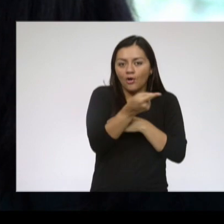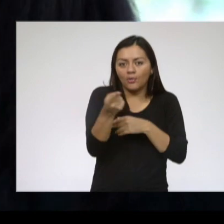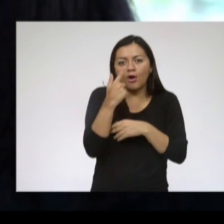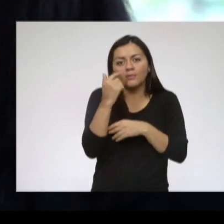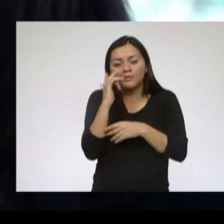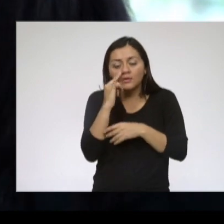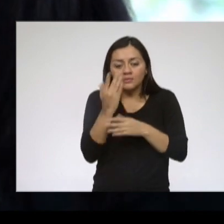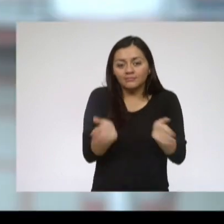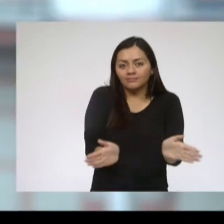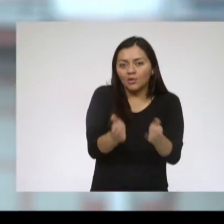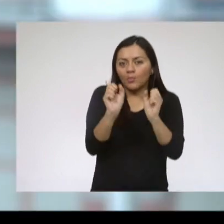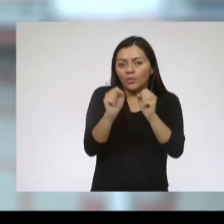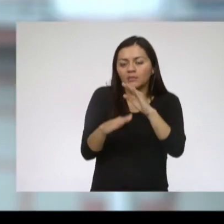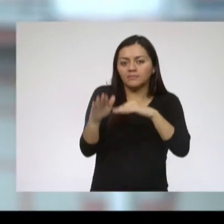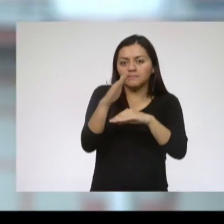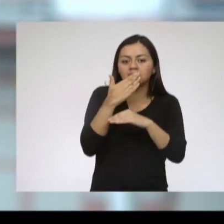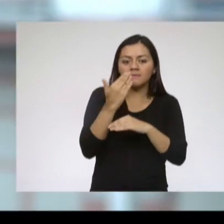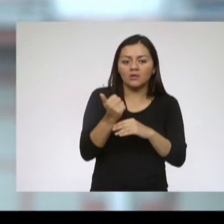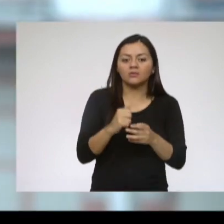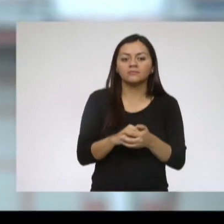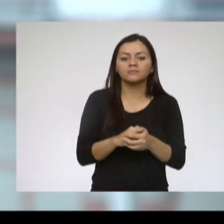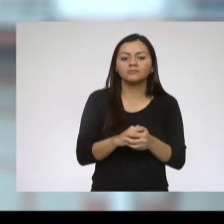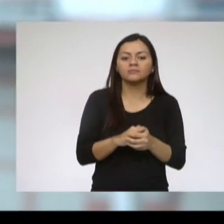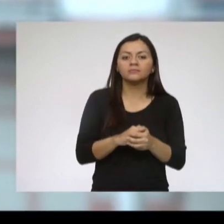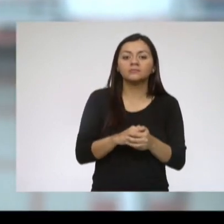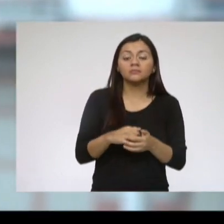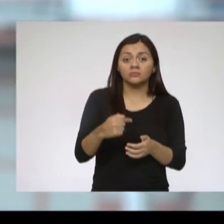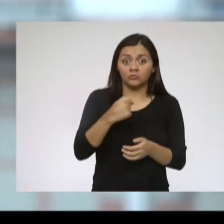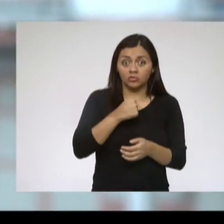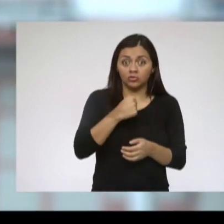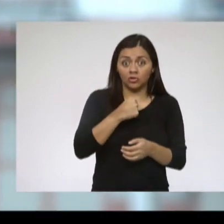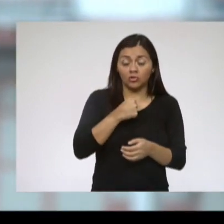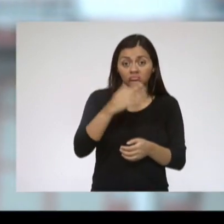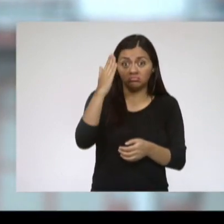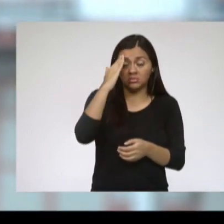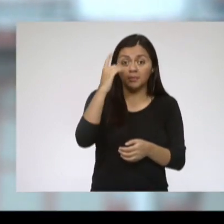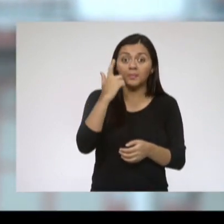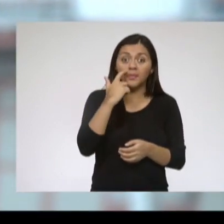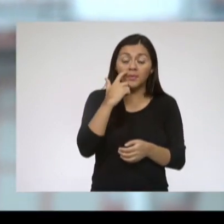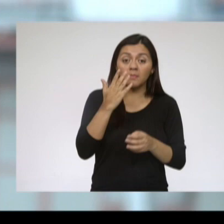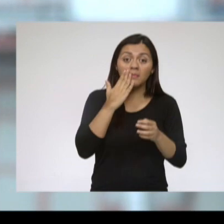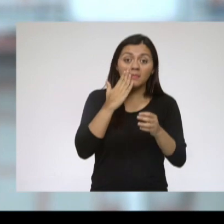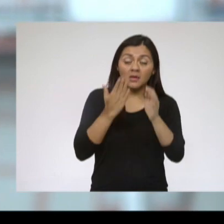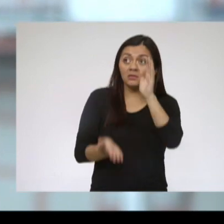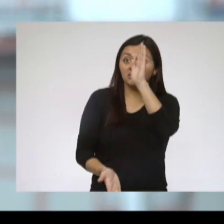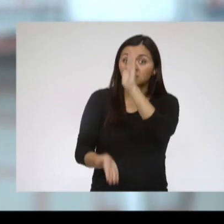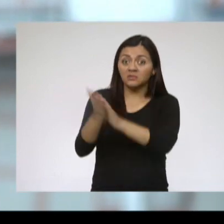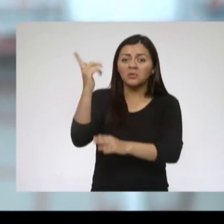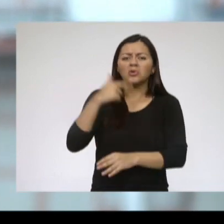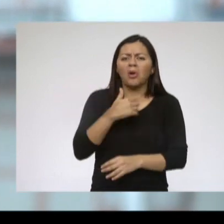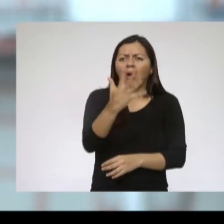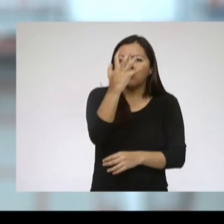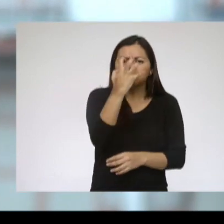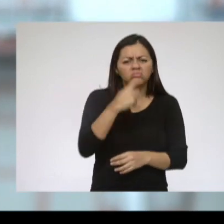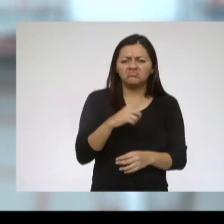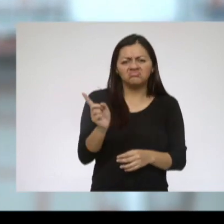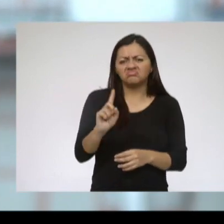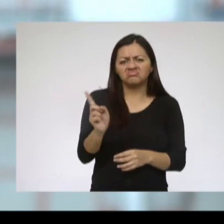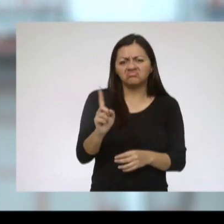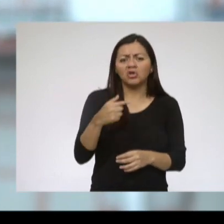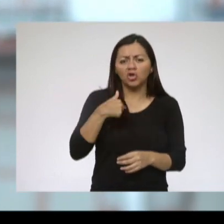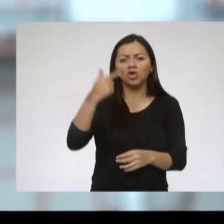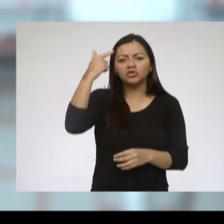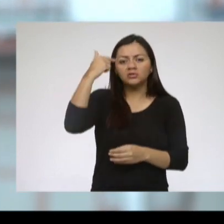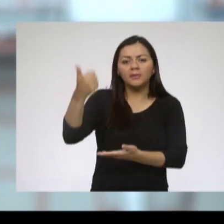niño sea superior. Siempre llevo en mente que ellos fueron por mi bien y no estoy resentido con ellos ni nada, sino